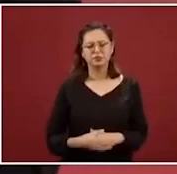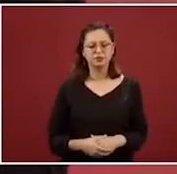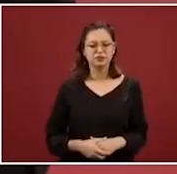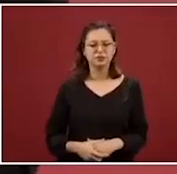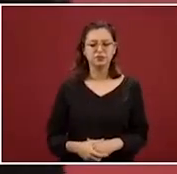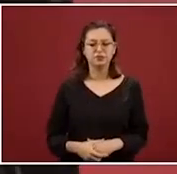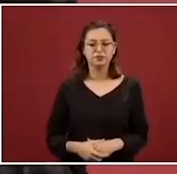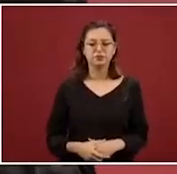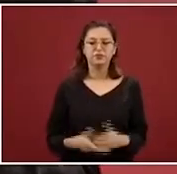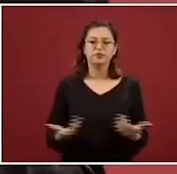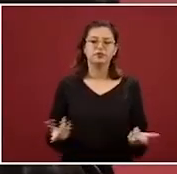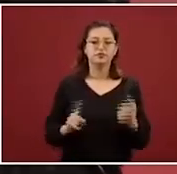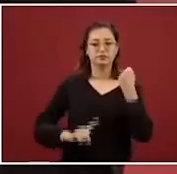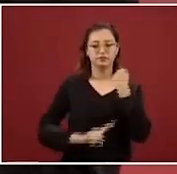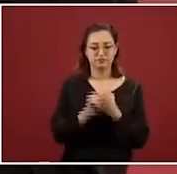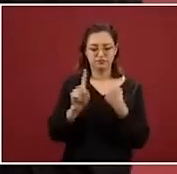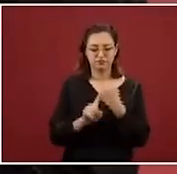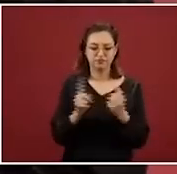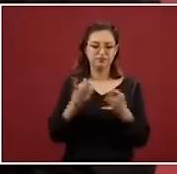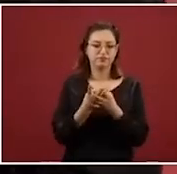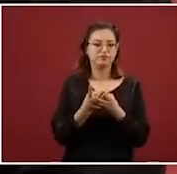y así se resuelve el problema.